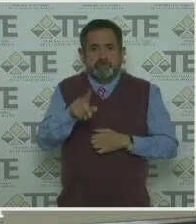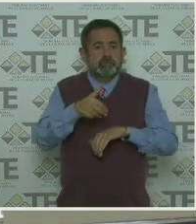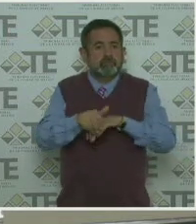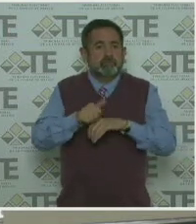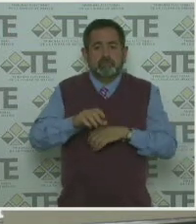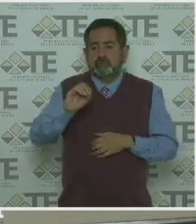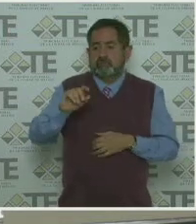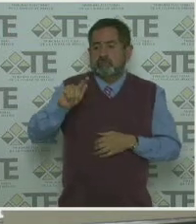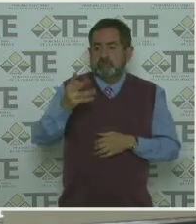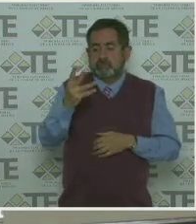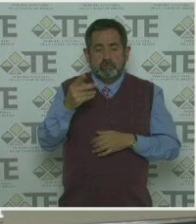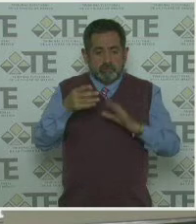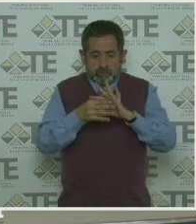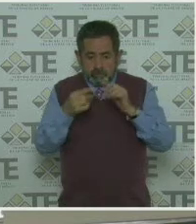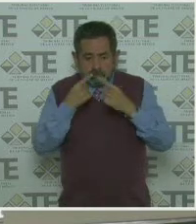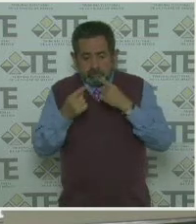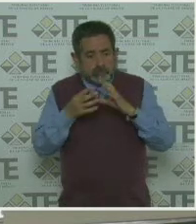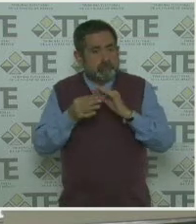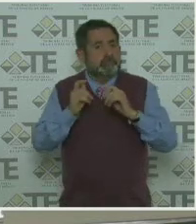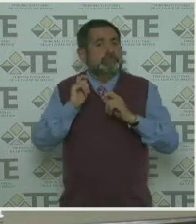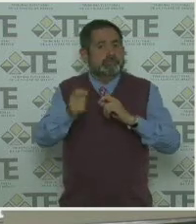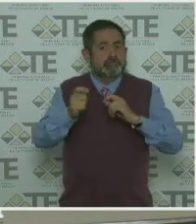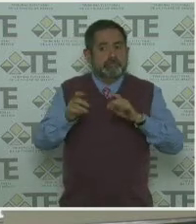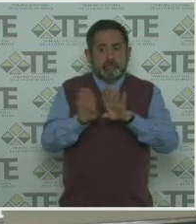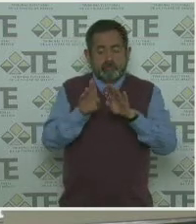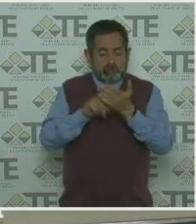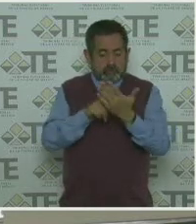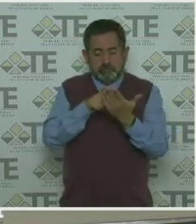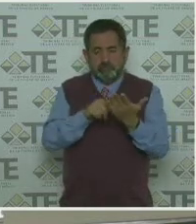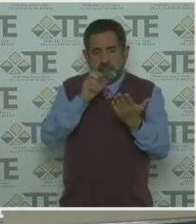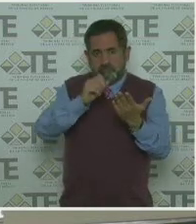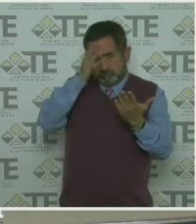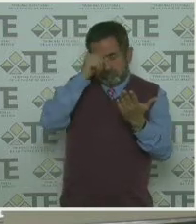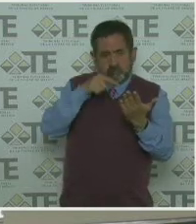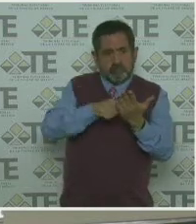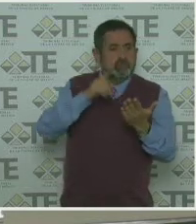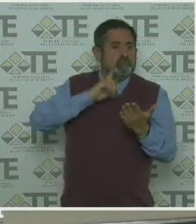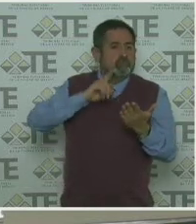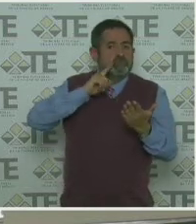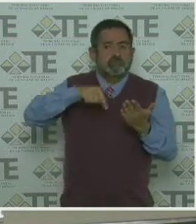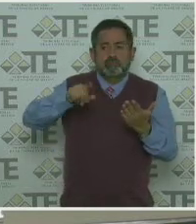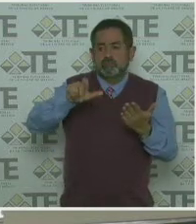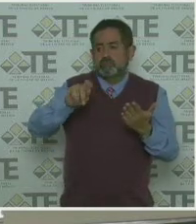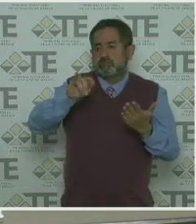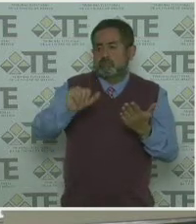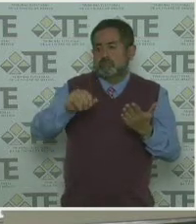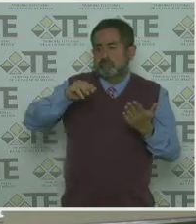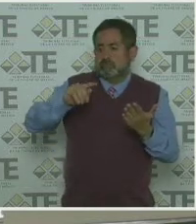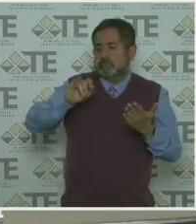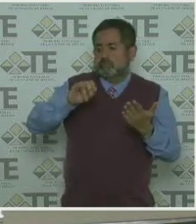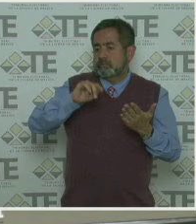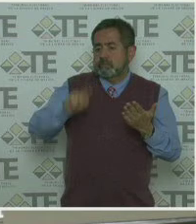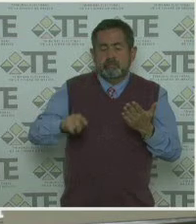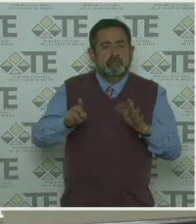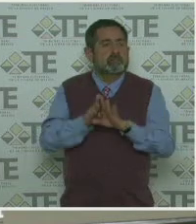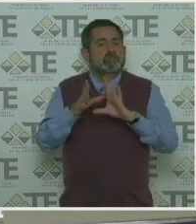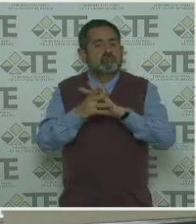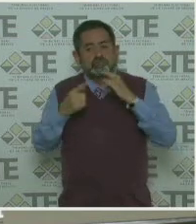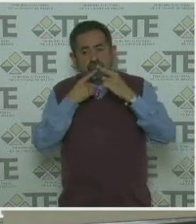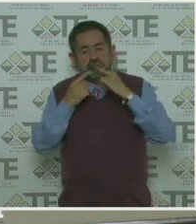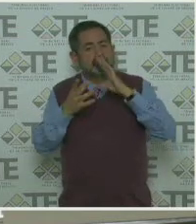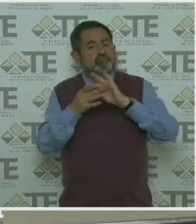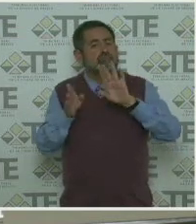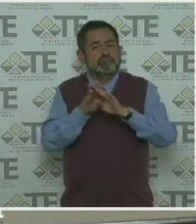electoral 074 no pasa inadvertido que, además de impugnar la candidatura de la ciudadana Leticia Badajoz Martínez, la parte actual le